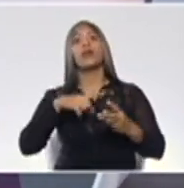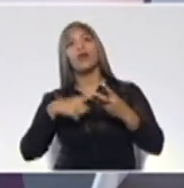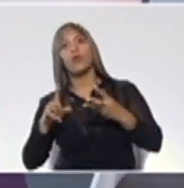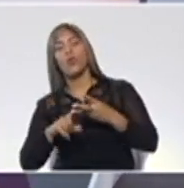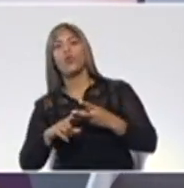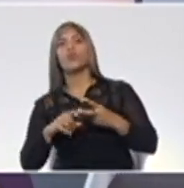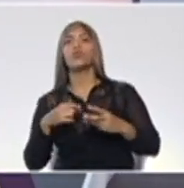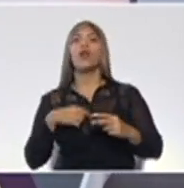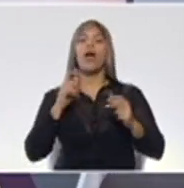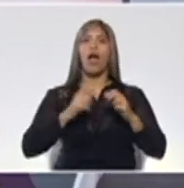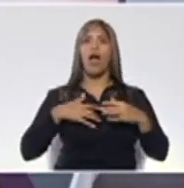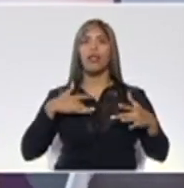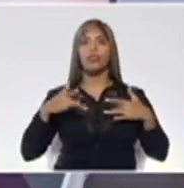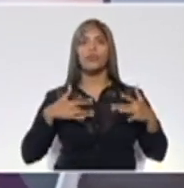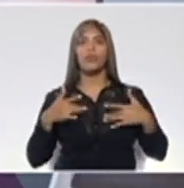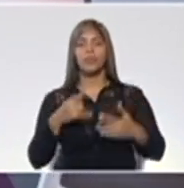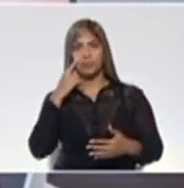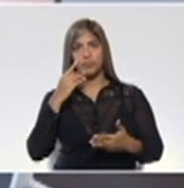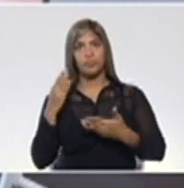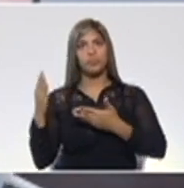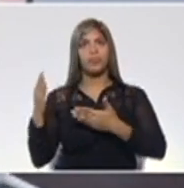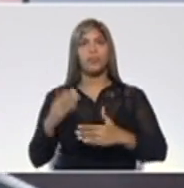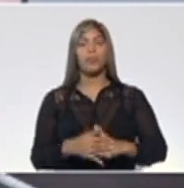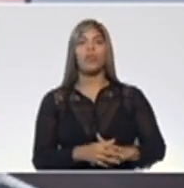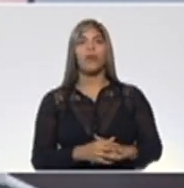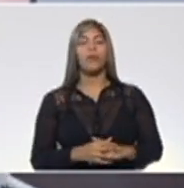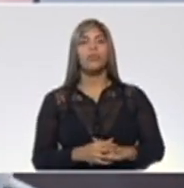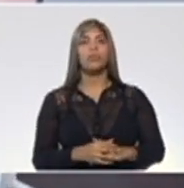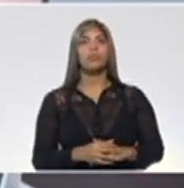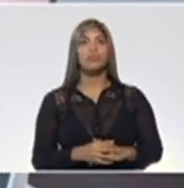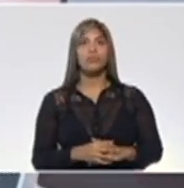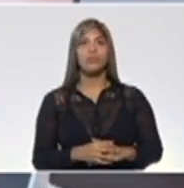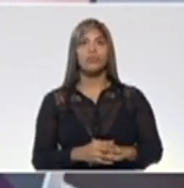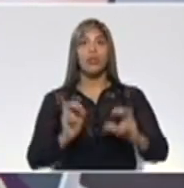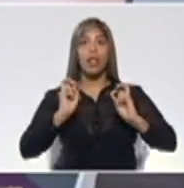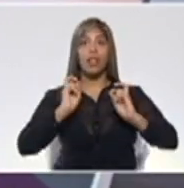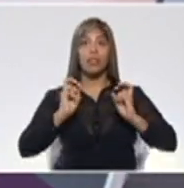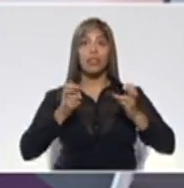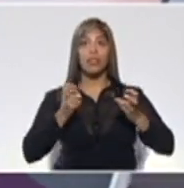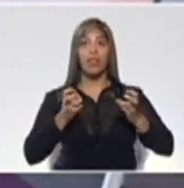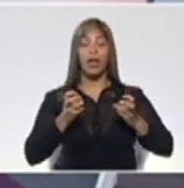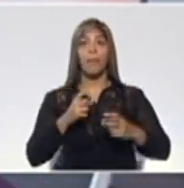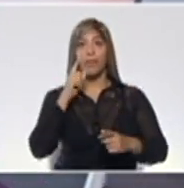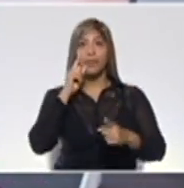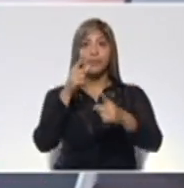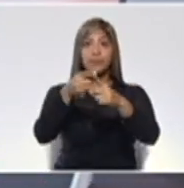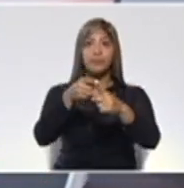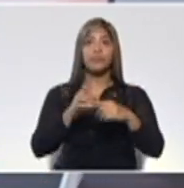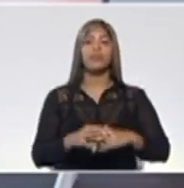radical. Revisemos en la pantalla interactiva el tema indispensable.